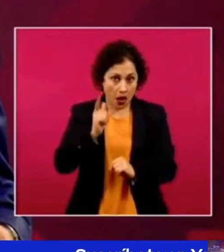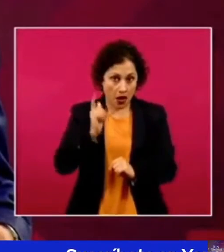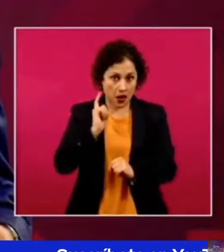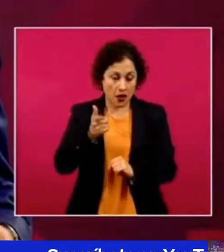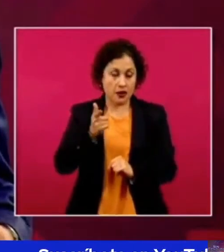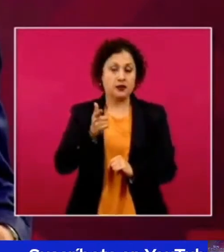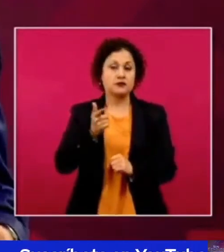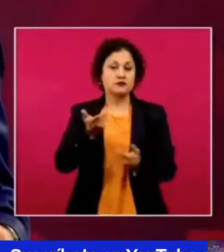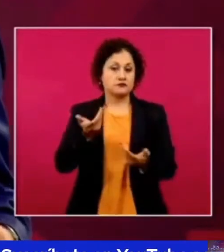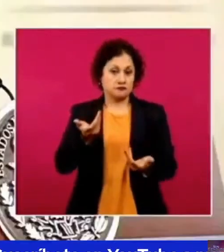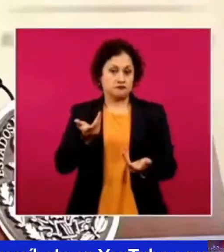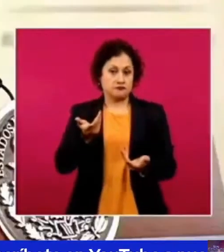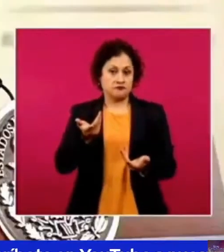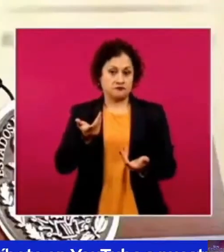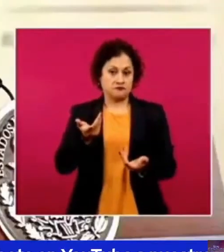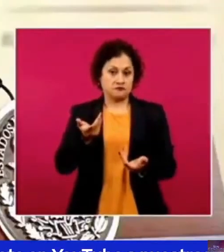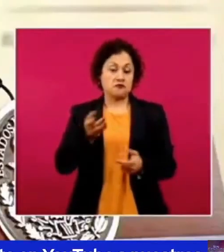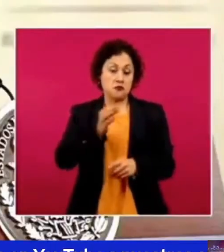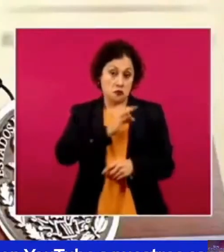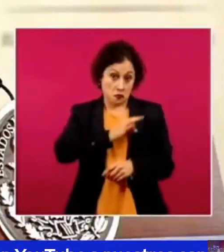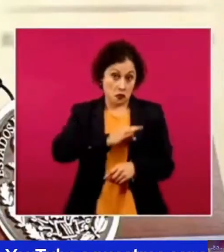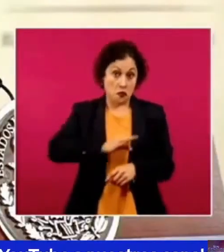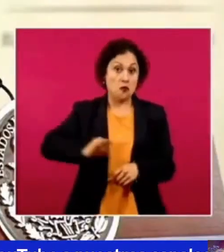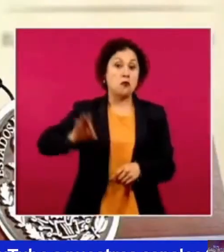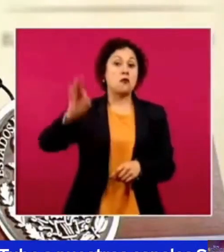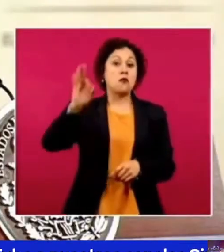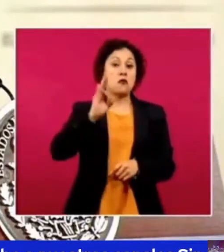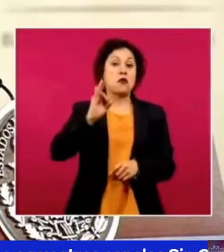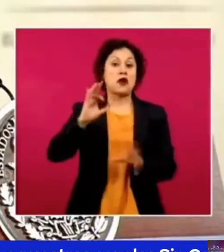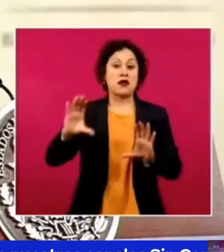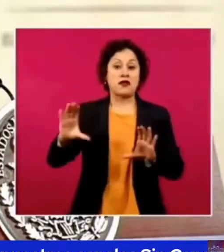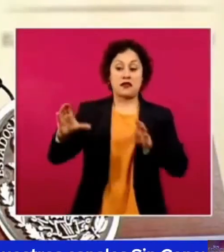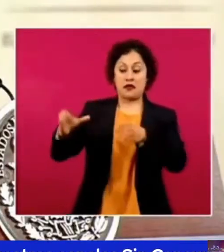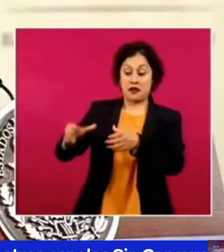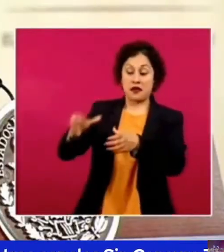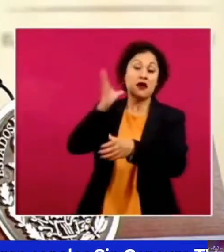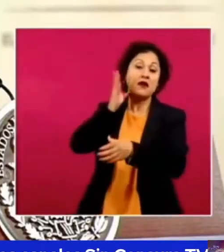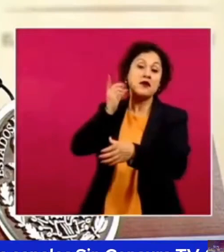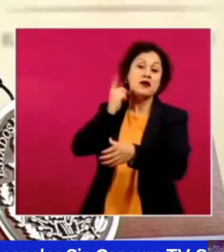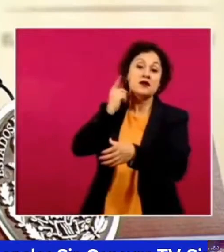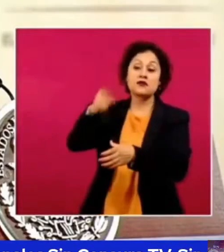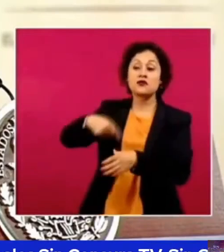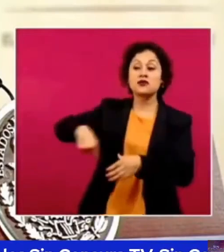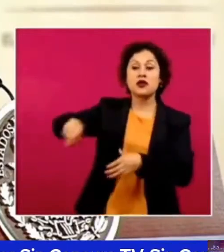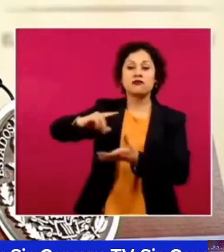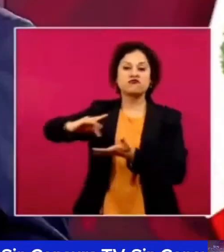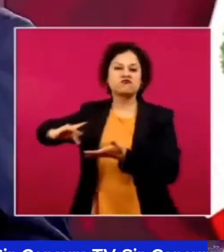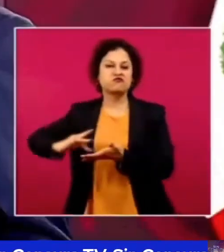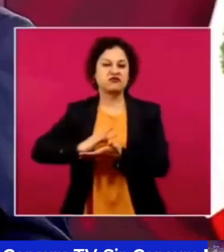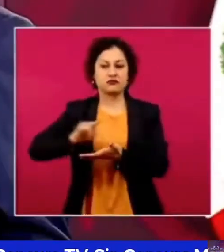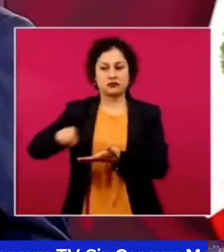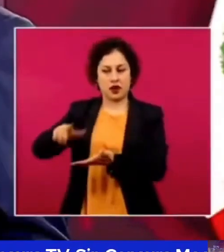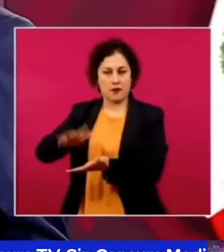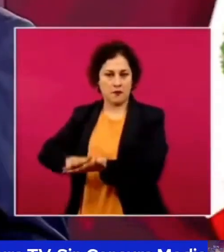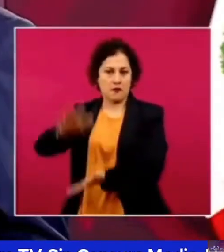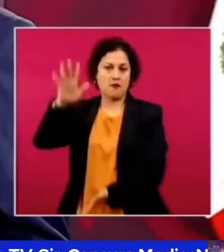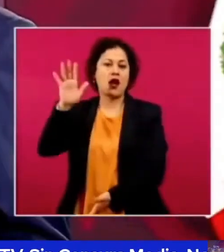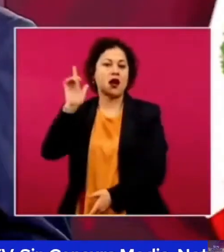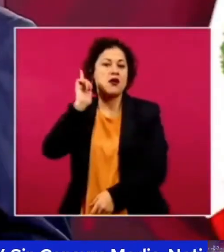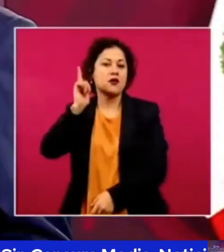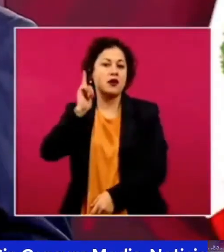tenga mayoría en el Congreso, cuente con la mayoría en el